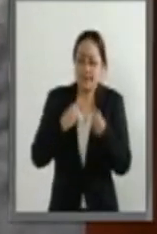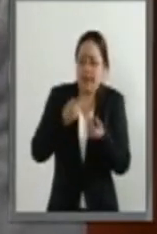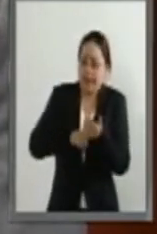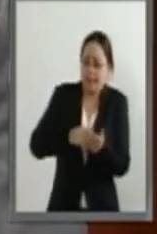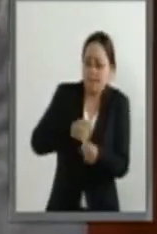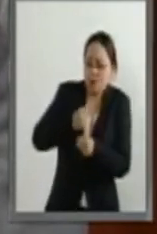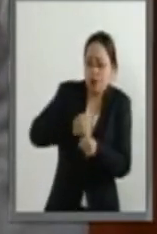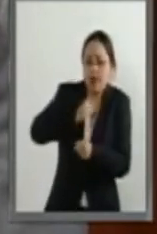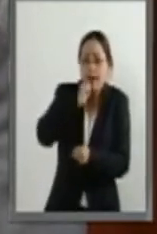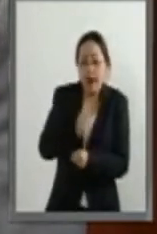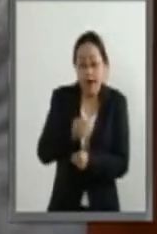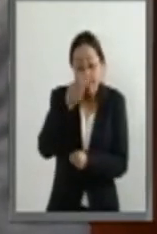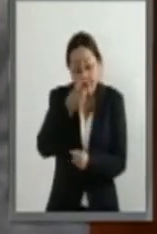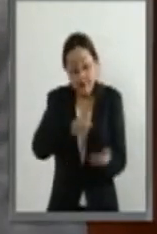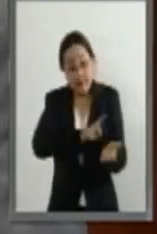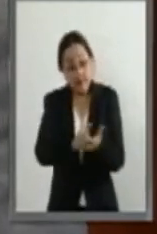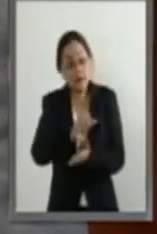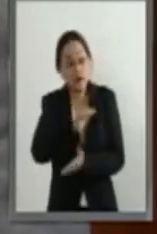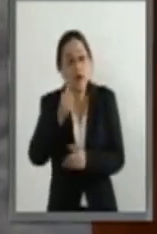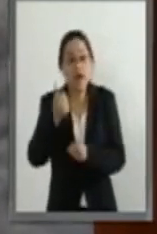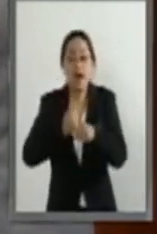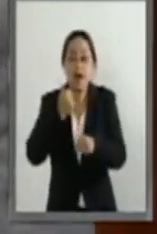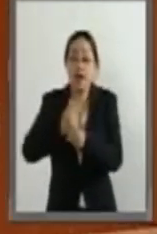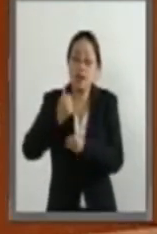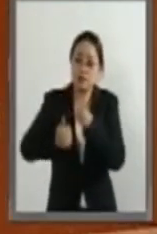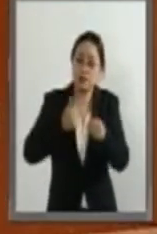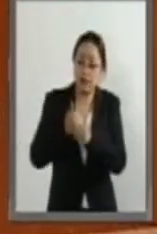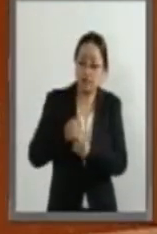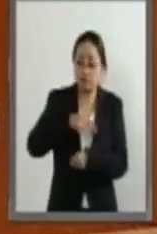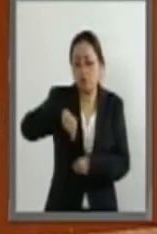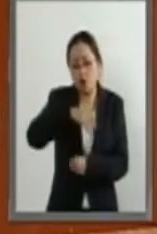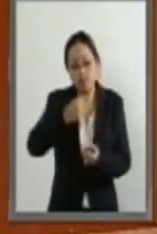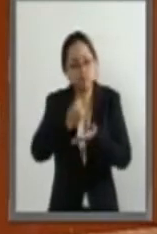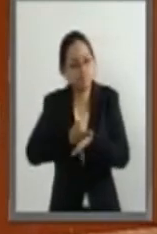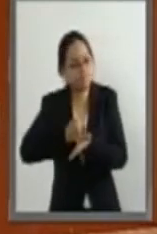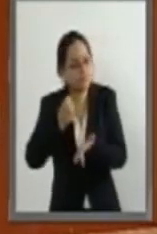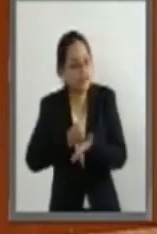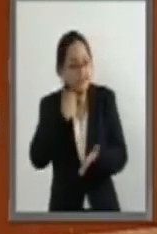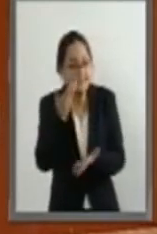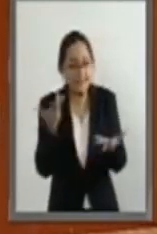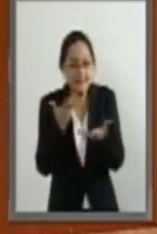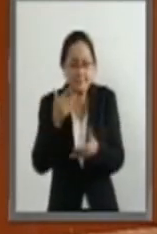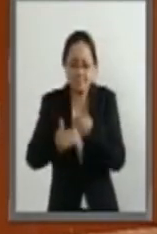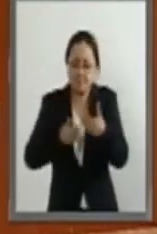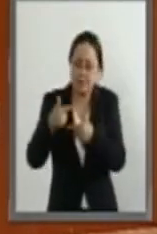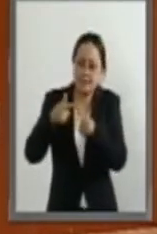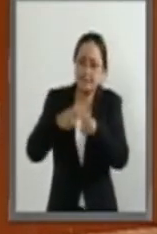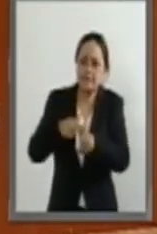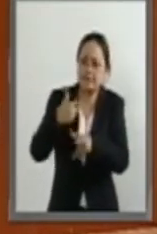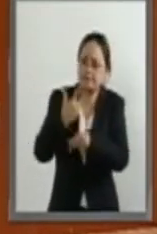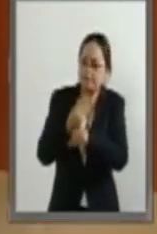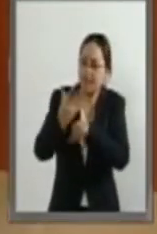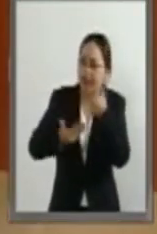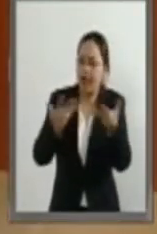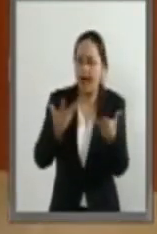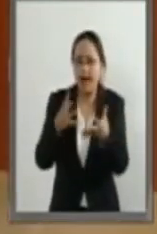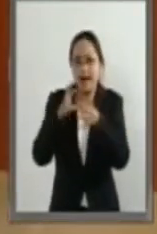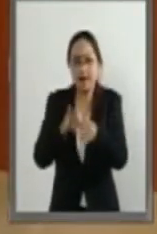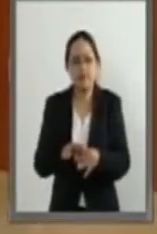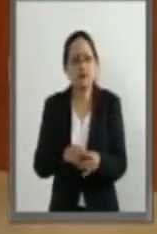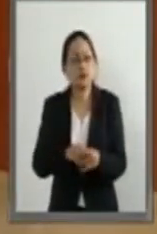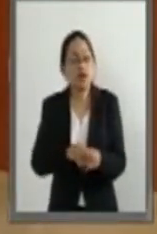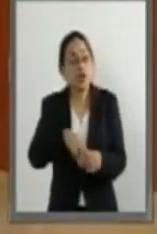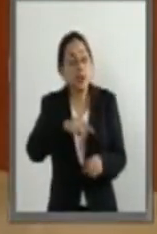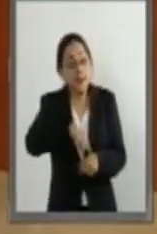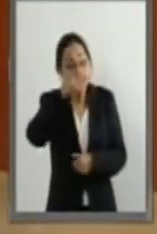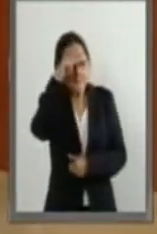sistemática es un derecho que desde hace años se demanda, se exige y se sigue construyendo. Los diversos tratados de los que